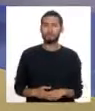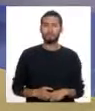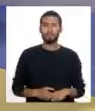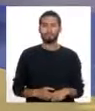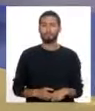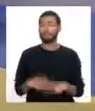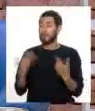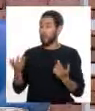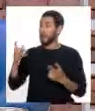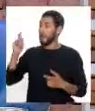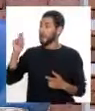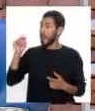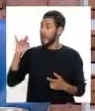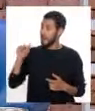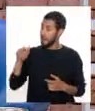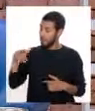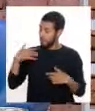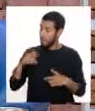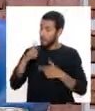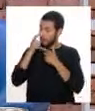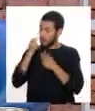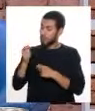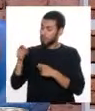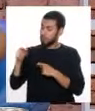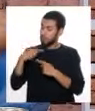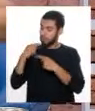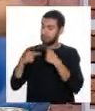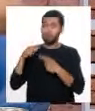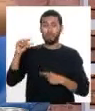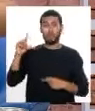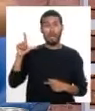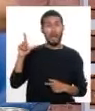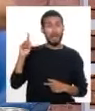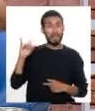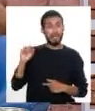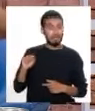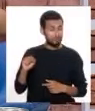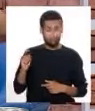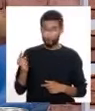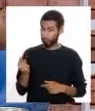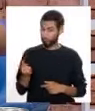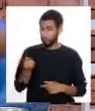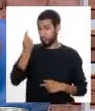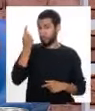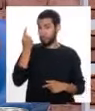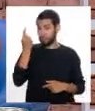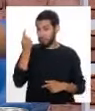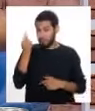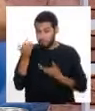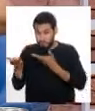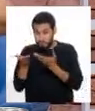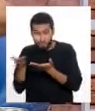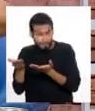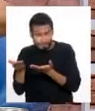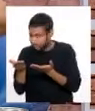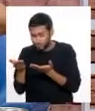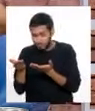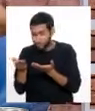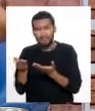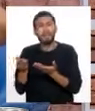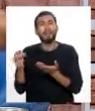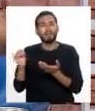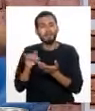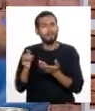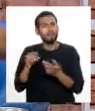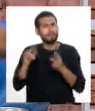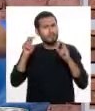Fátima. Tania, qué interesante lo que nos comenta Gladys, porque no solamente es que se va con los servicios, sino que también se